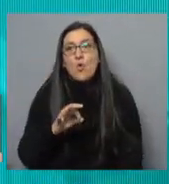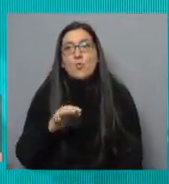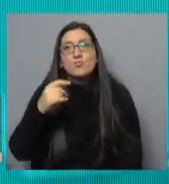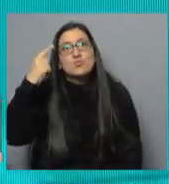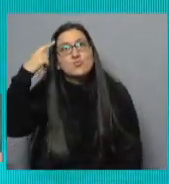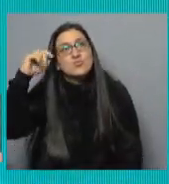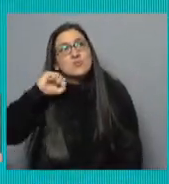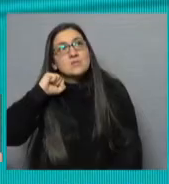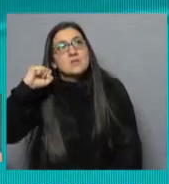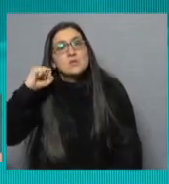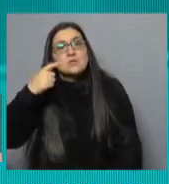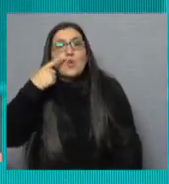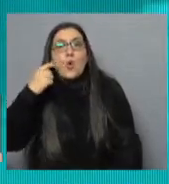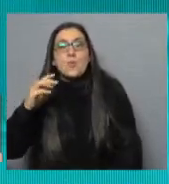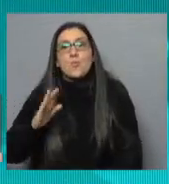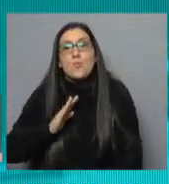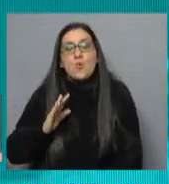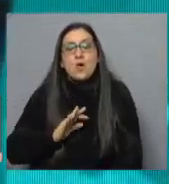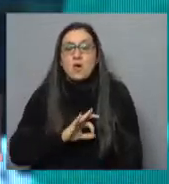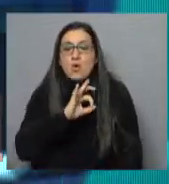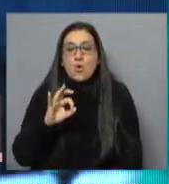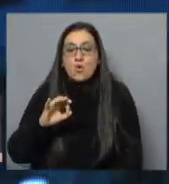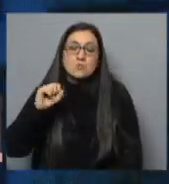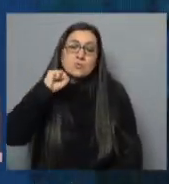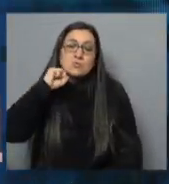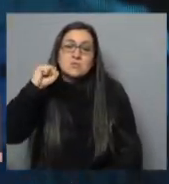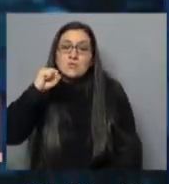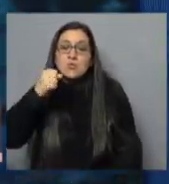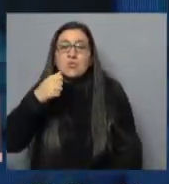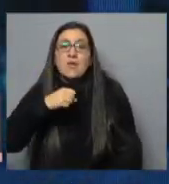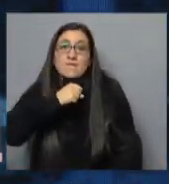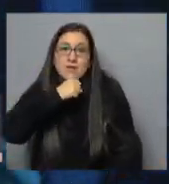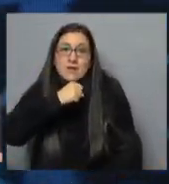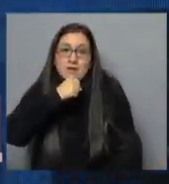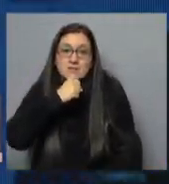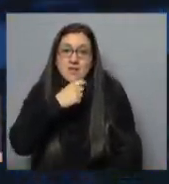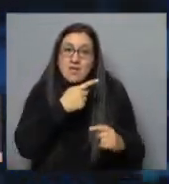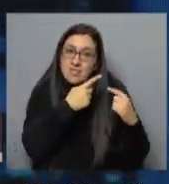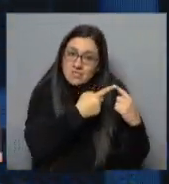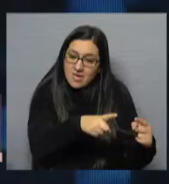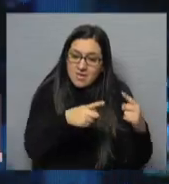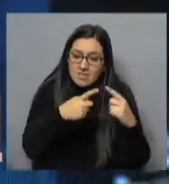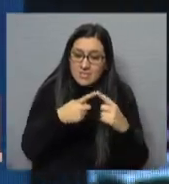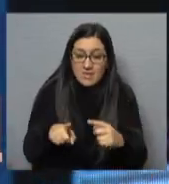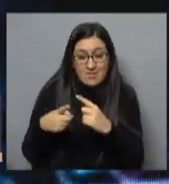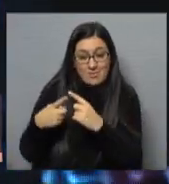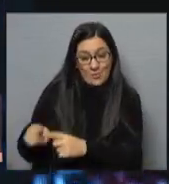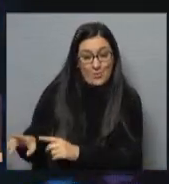el suicidio en la etapa final de la vida. En fin, entonces, las